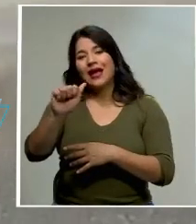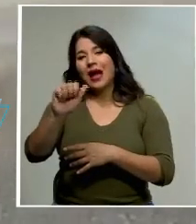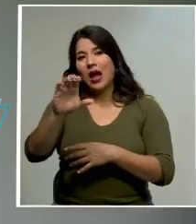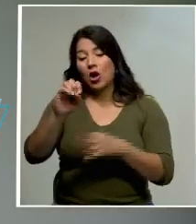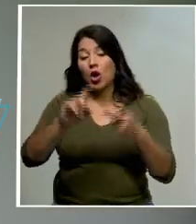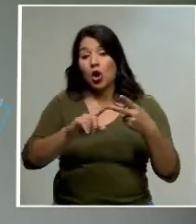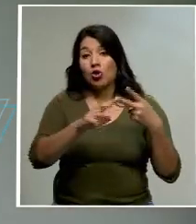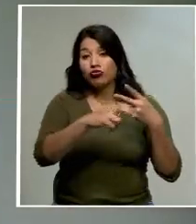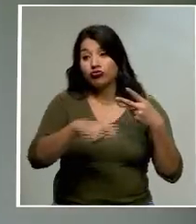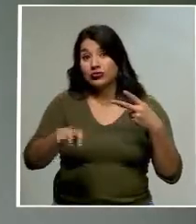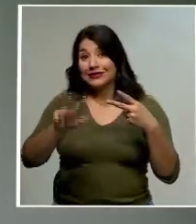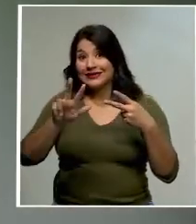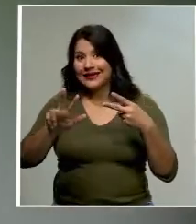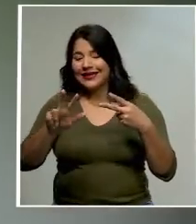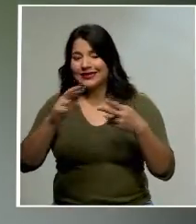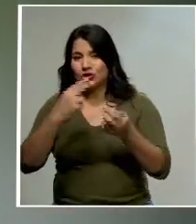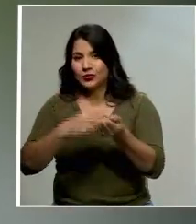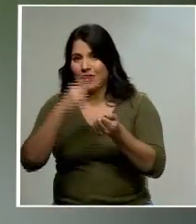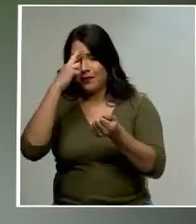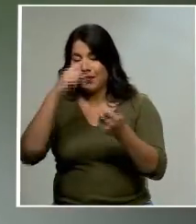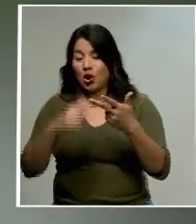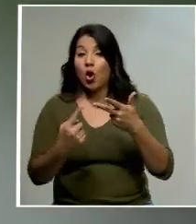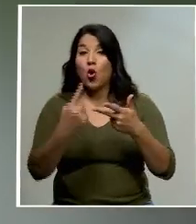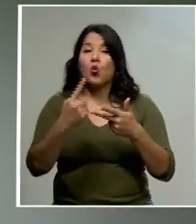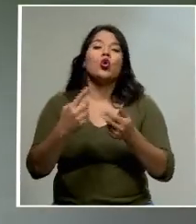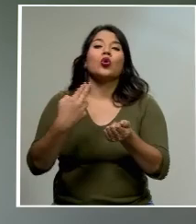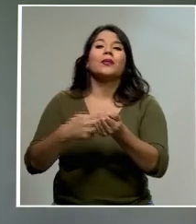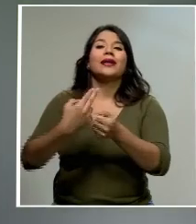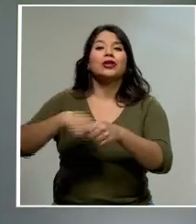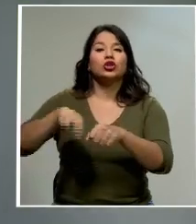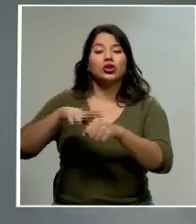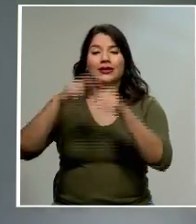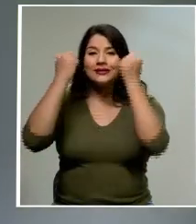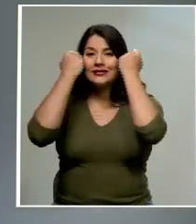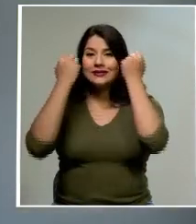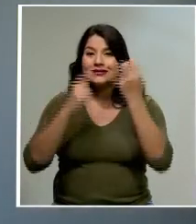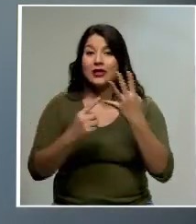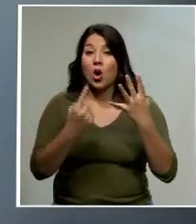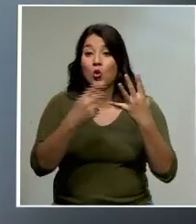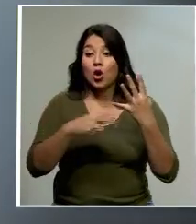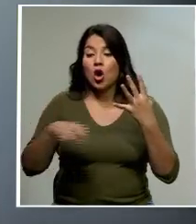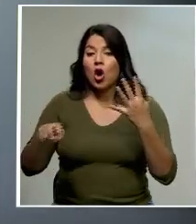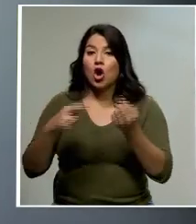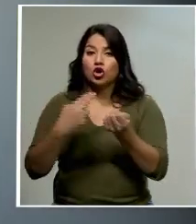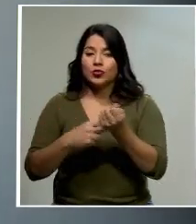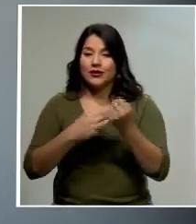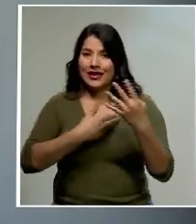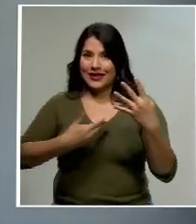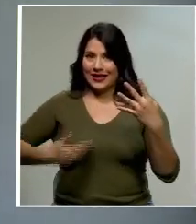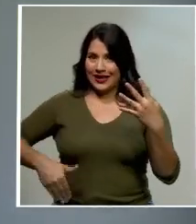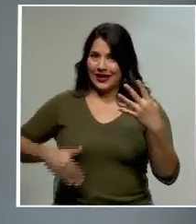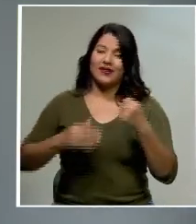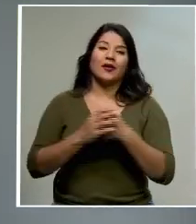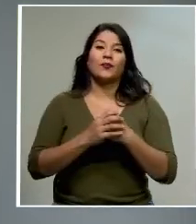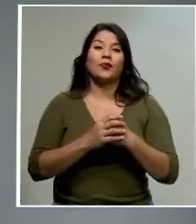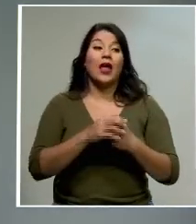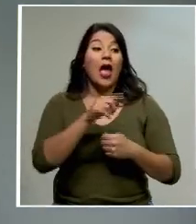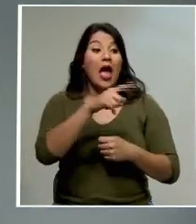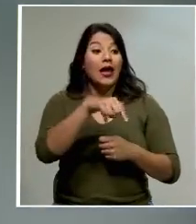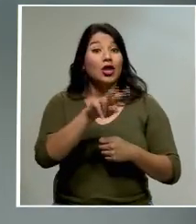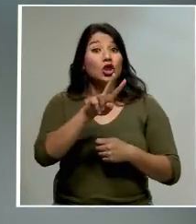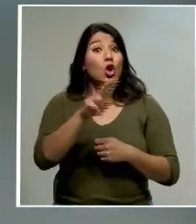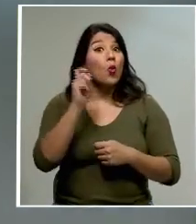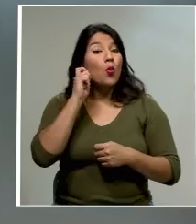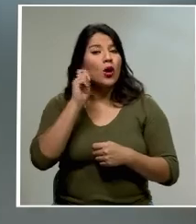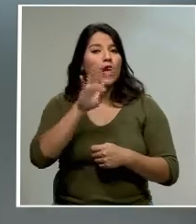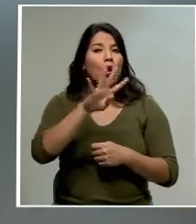México, 1 al Hospital Nacional Psiquiátrico y otra al Hospital de Heredia. De este grupo, 2 mujeres de 40 y 22 años